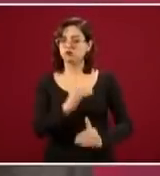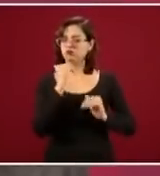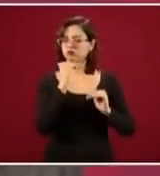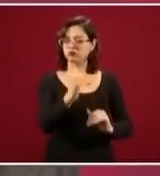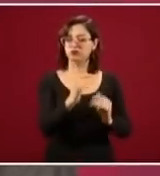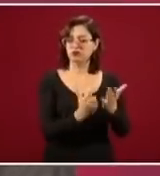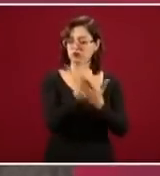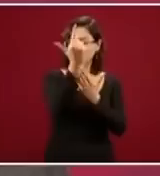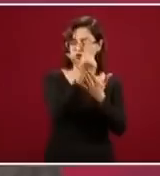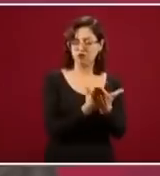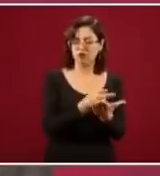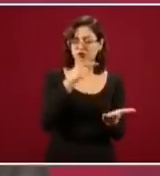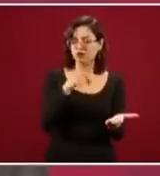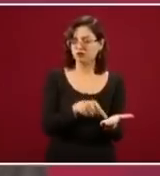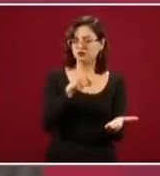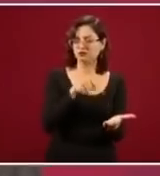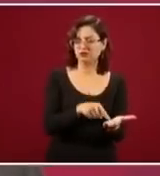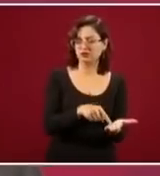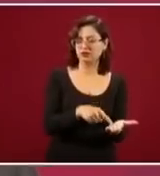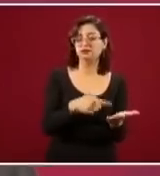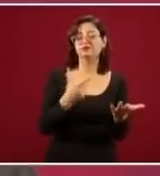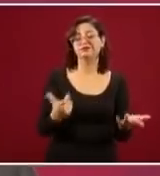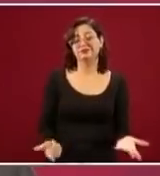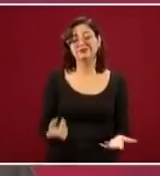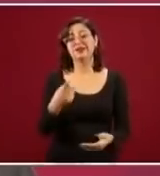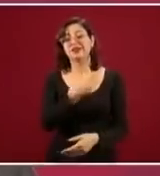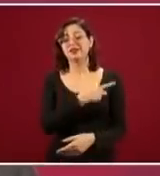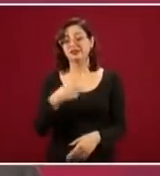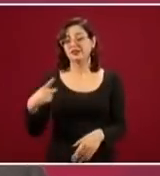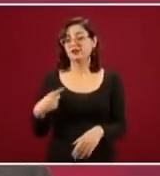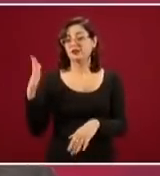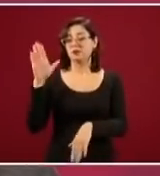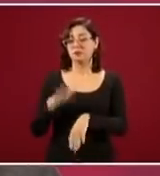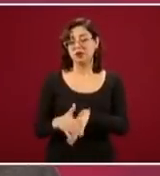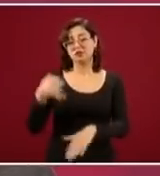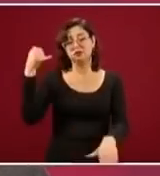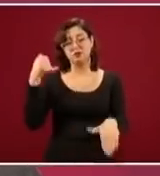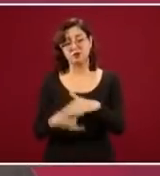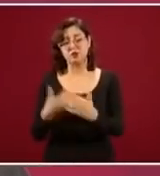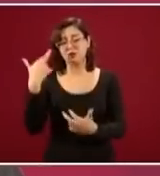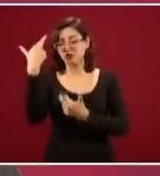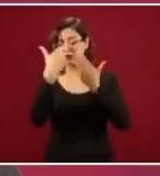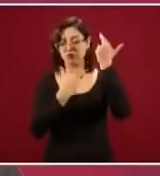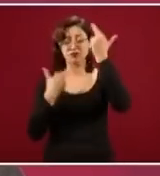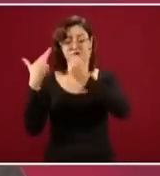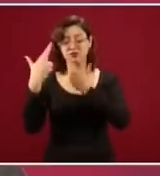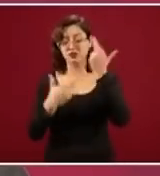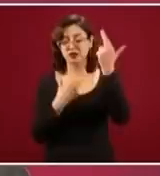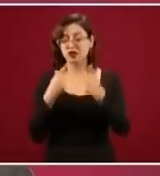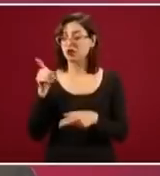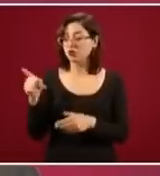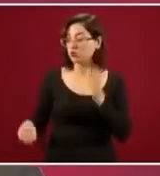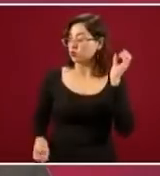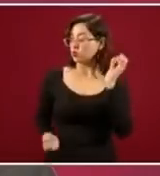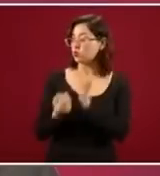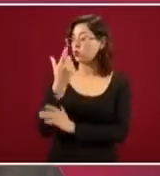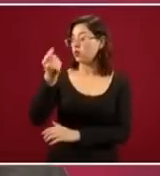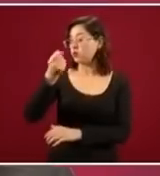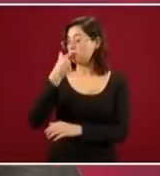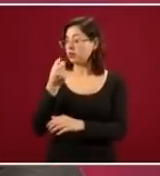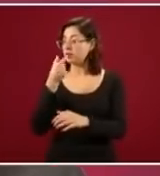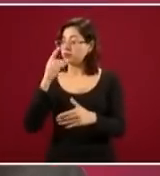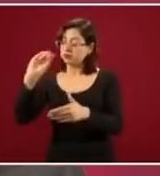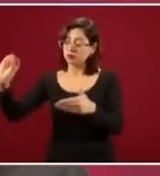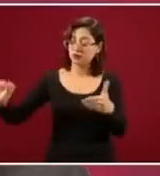Eso requiere que se revise técnica, científicamente, la utilidad del medicamento, sus